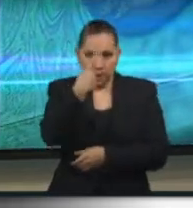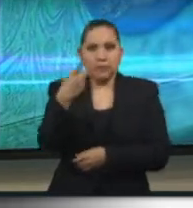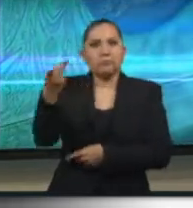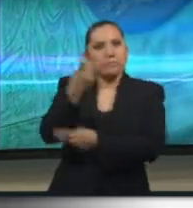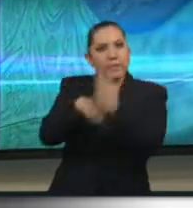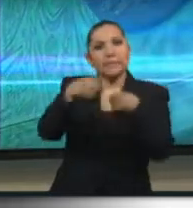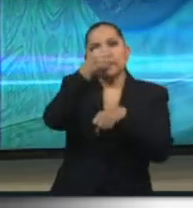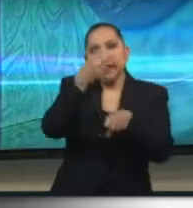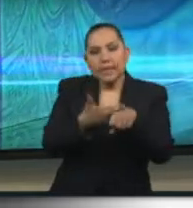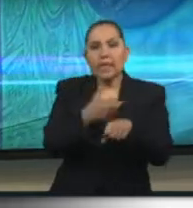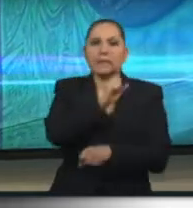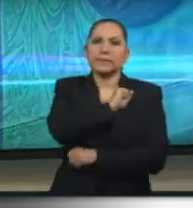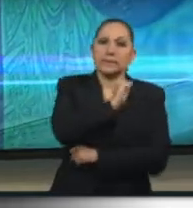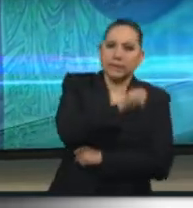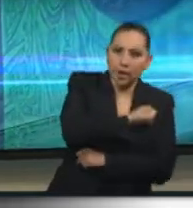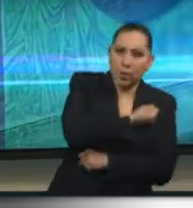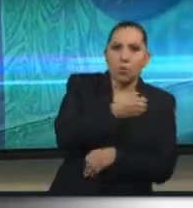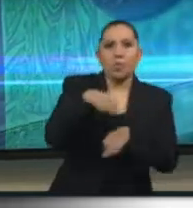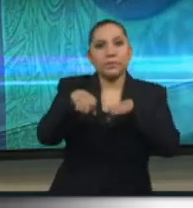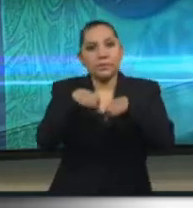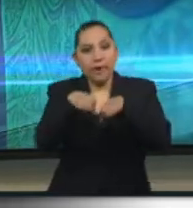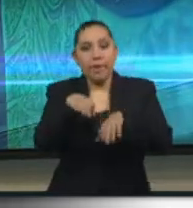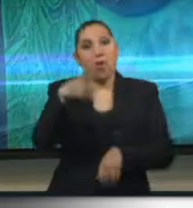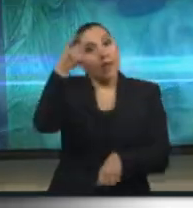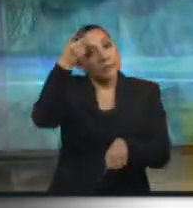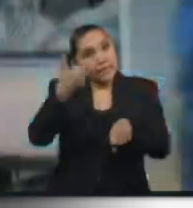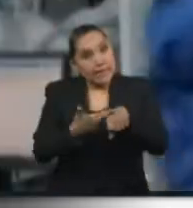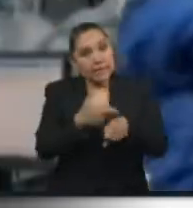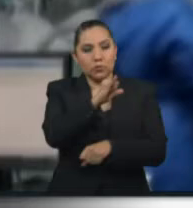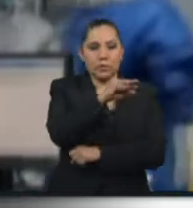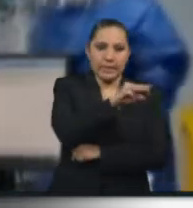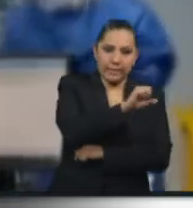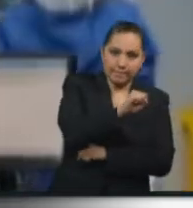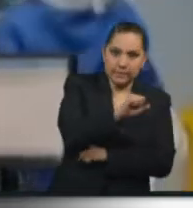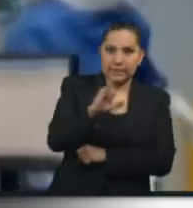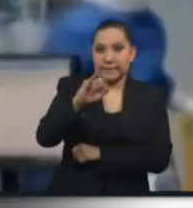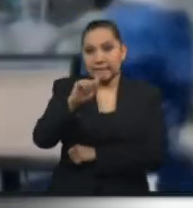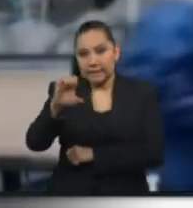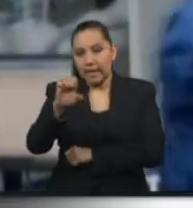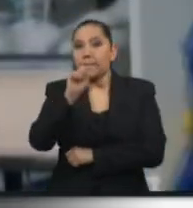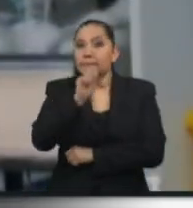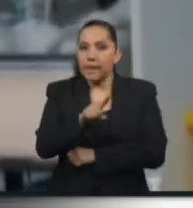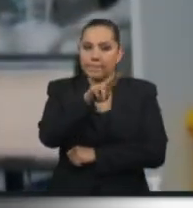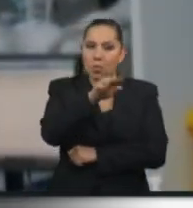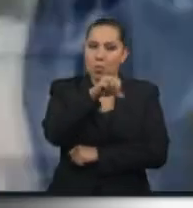Trabajo, también los directores del IMSS, del ISSSTE y el rector de la UNAM, entre otros.